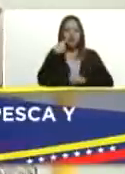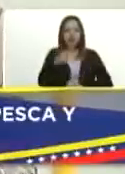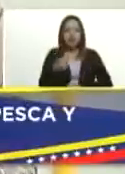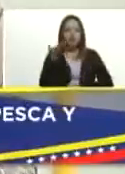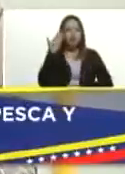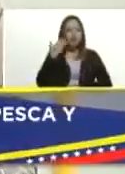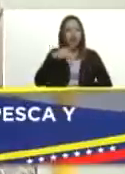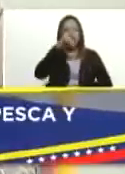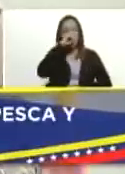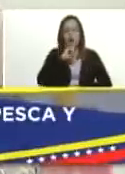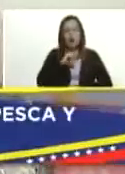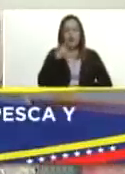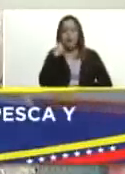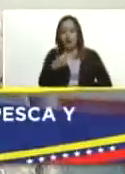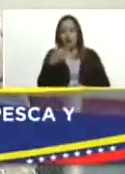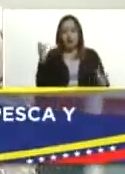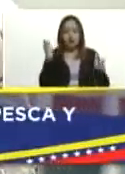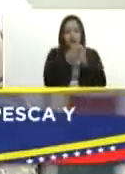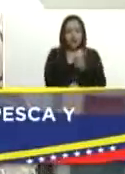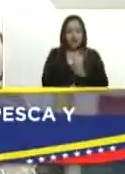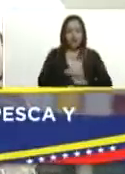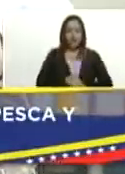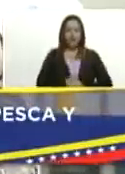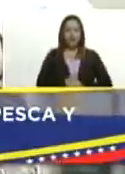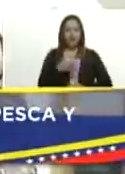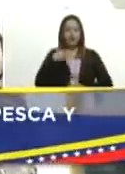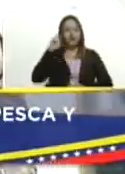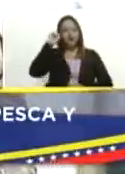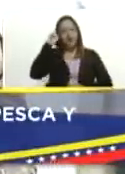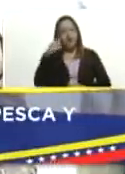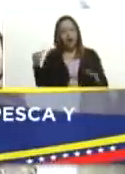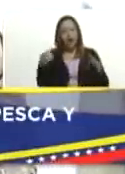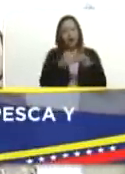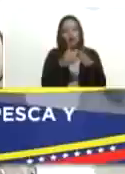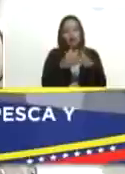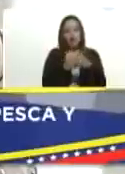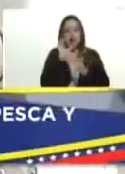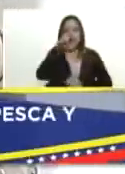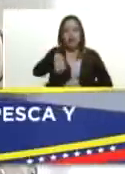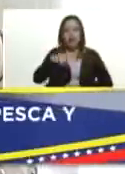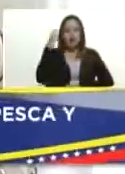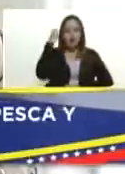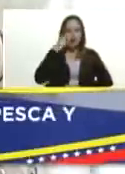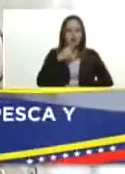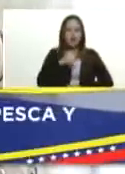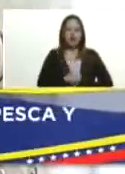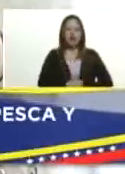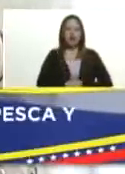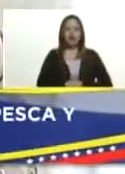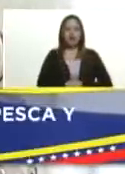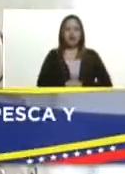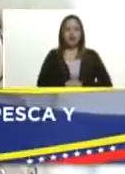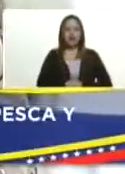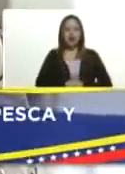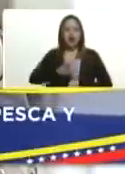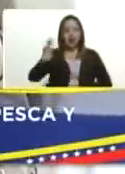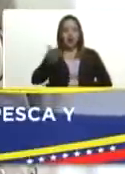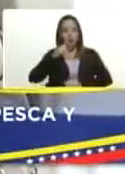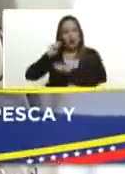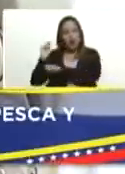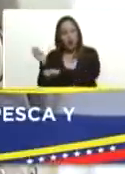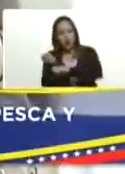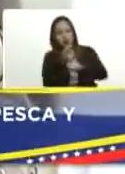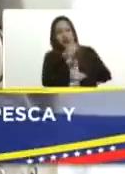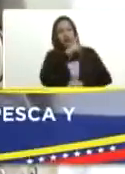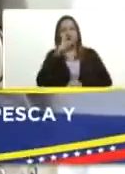vez lo dije y lo consiguieron. Yo recuerdo que la selección del estado Sucre, el cuarto bate se llamaba